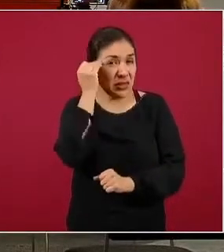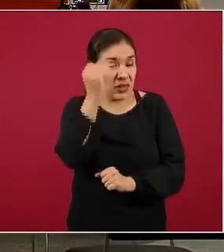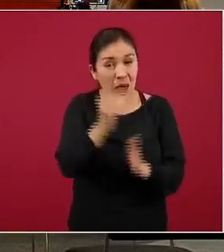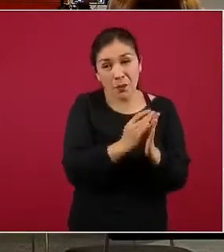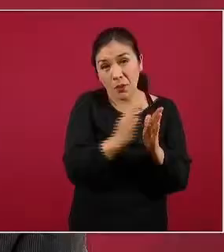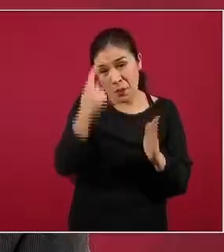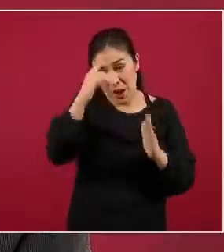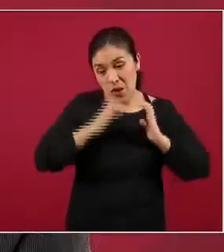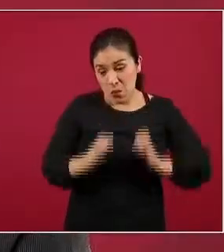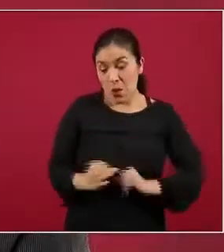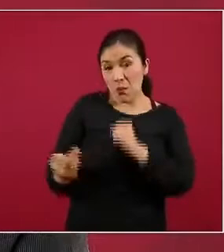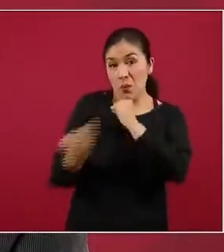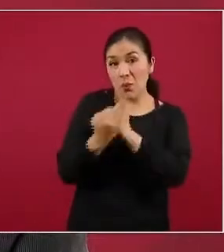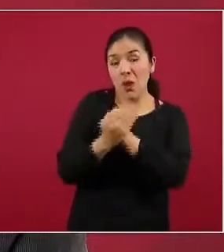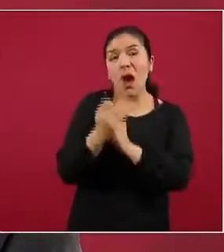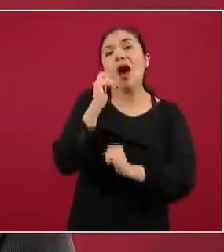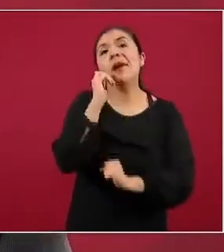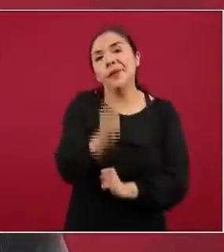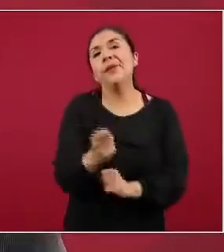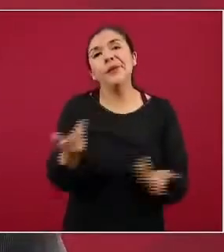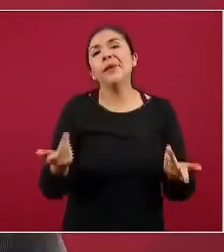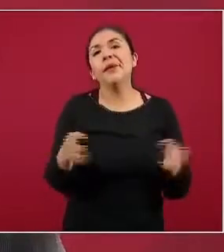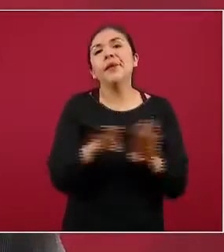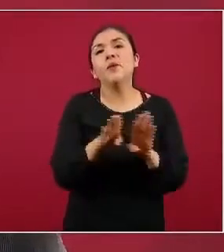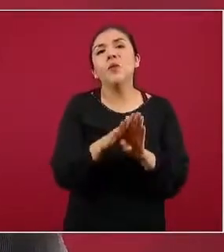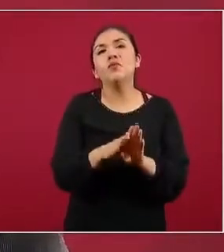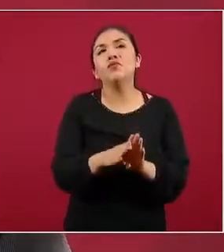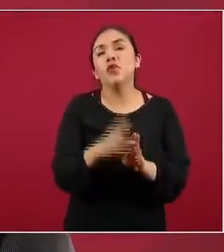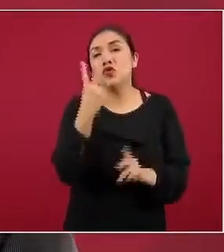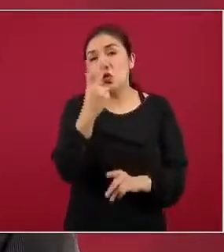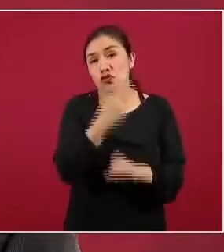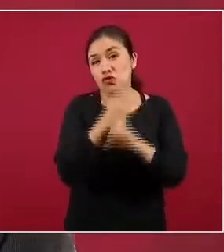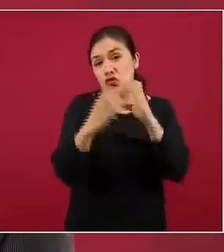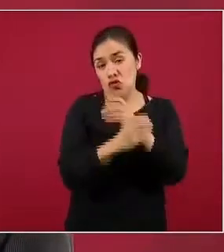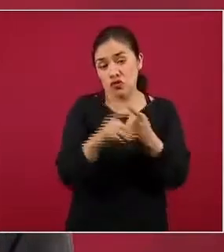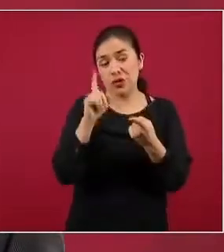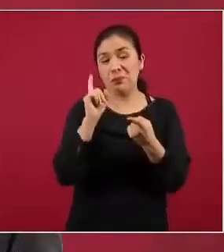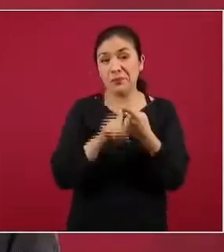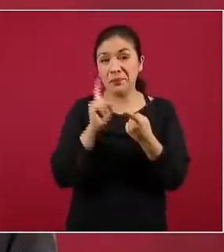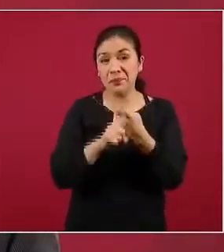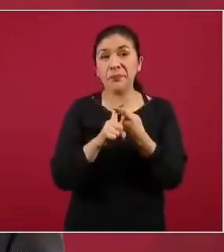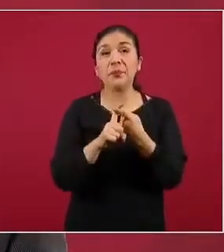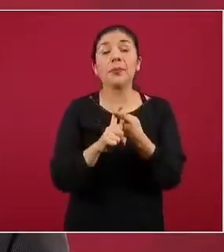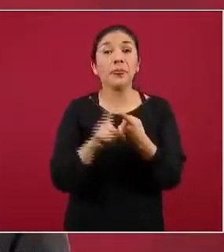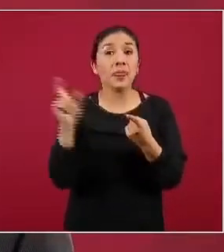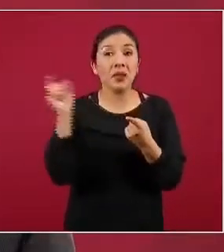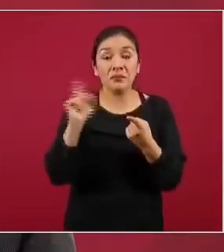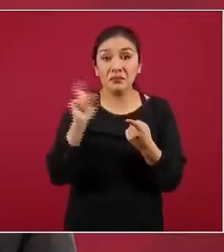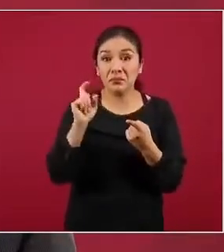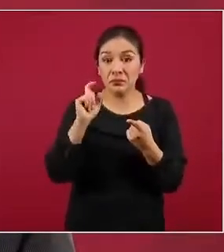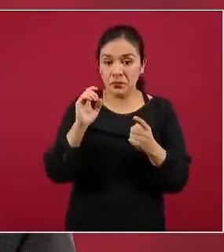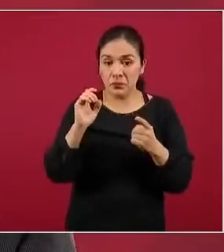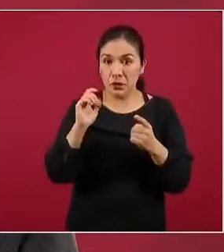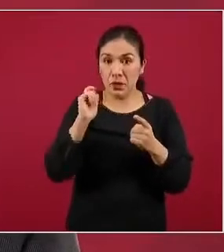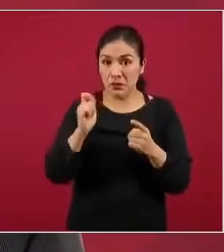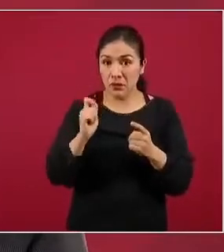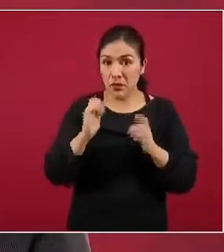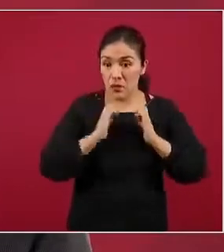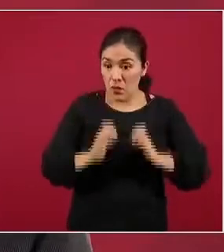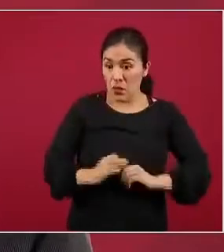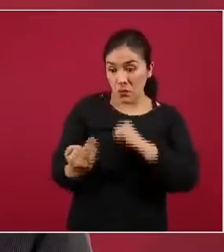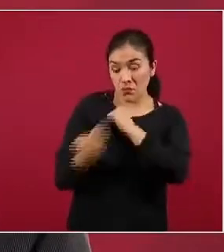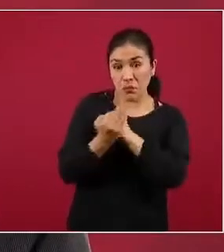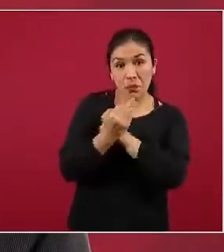de la inmunidad es al menos 2 aspectos. El primero es, si la inmunidad es